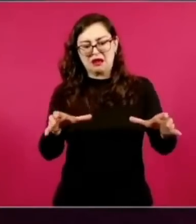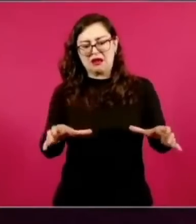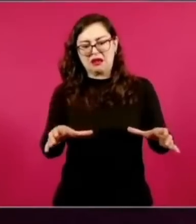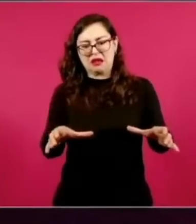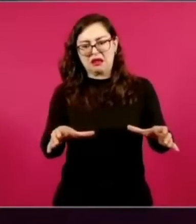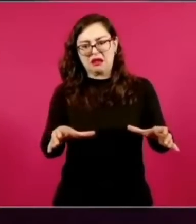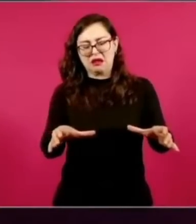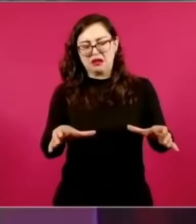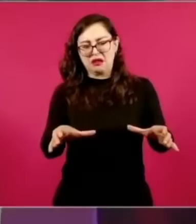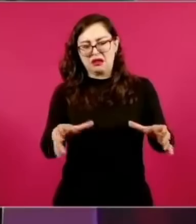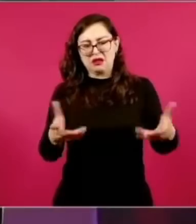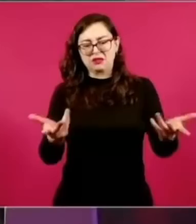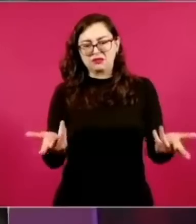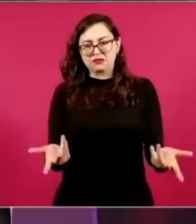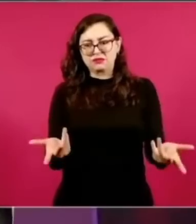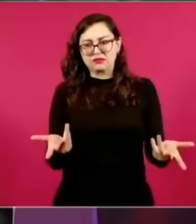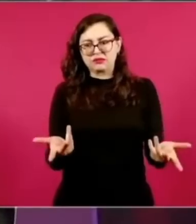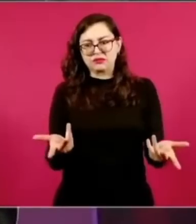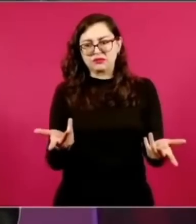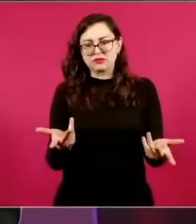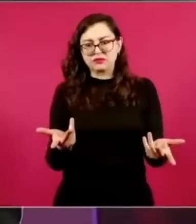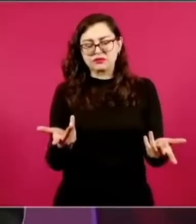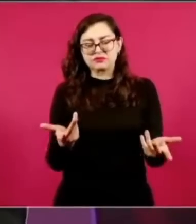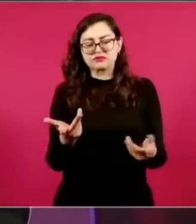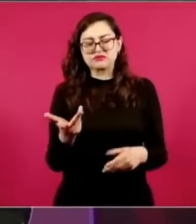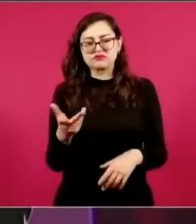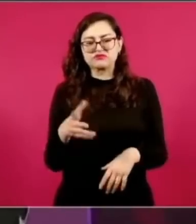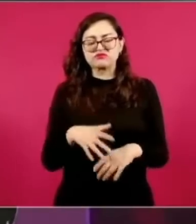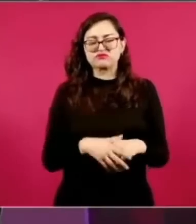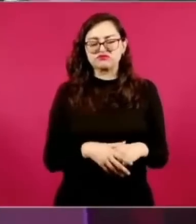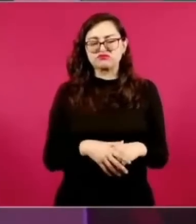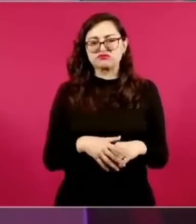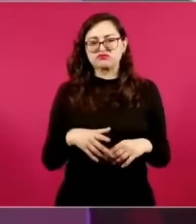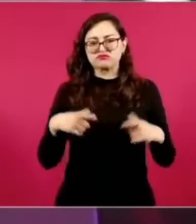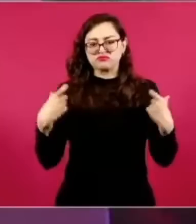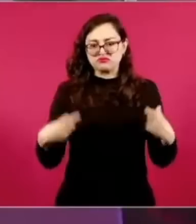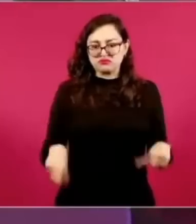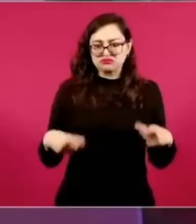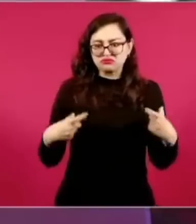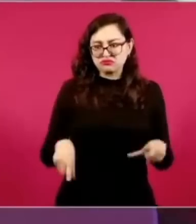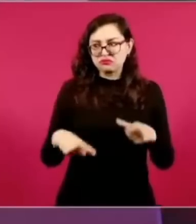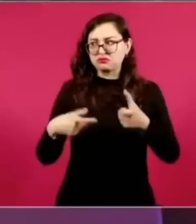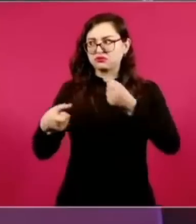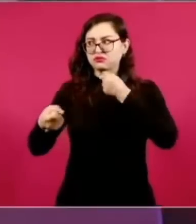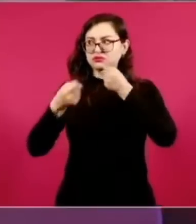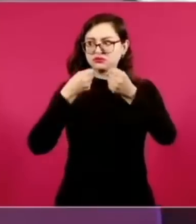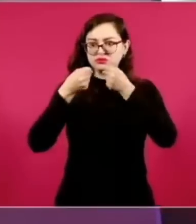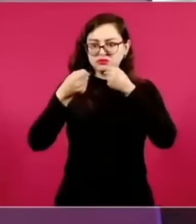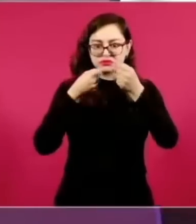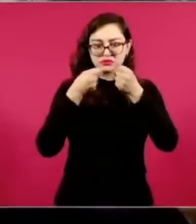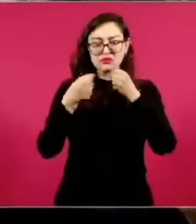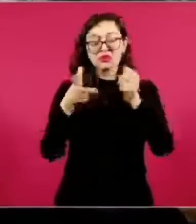los más influyentes, tienen que ver con